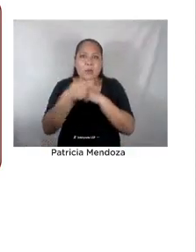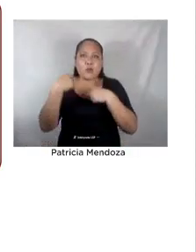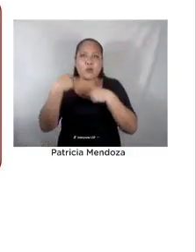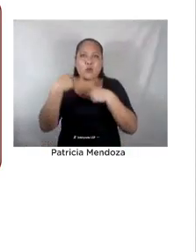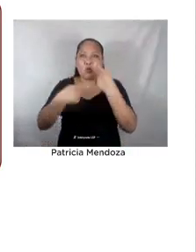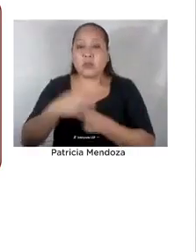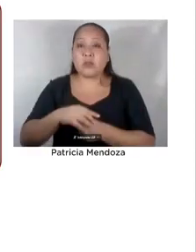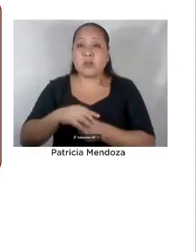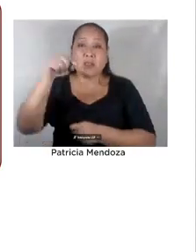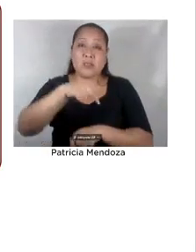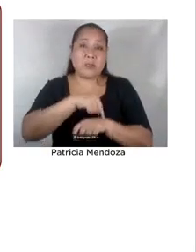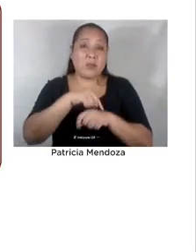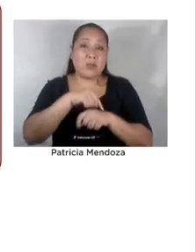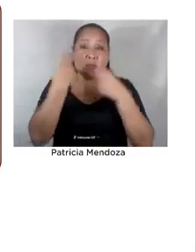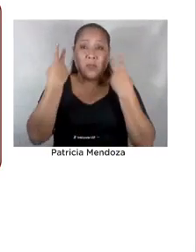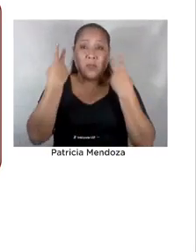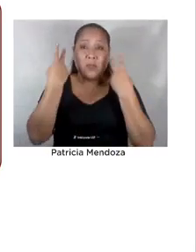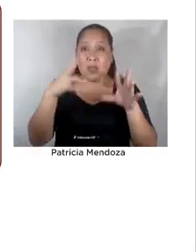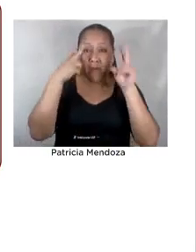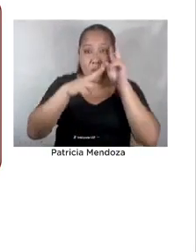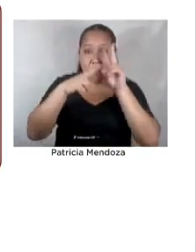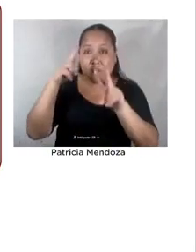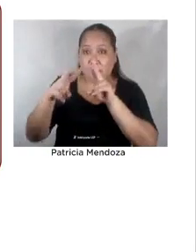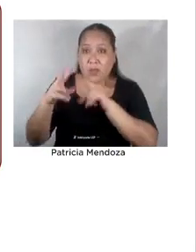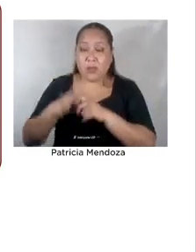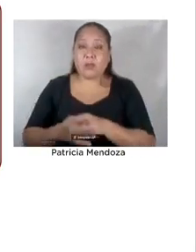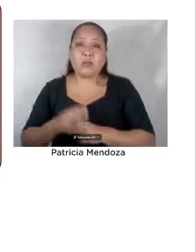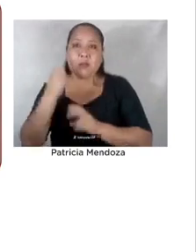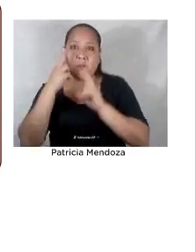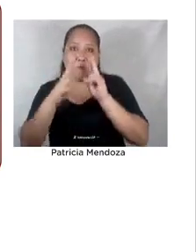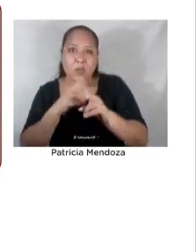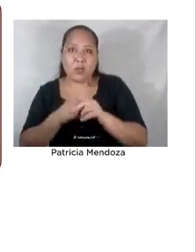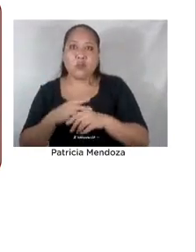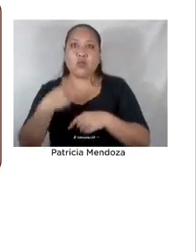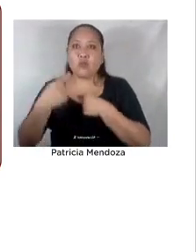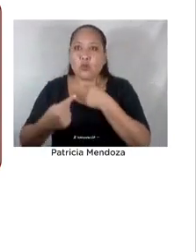alturas deberíamos darnos cuenta que seguir respondiendo al día a día lo único que hace es